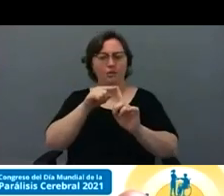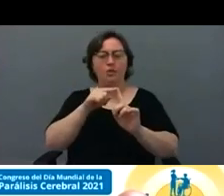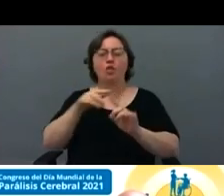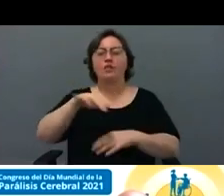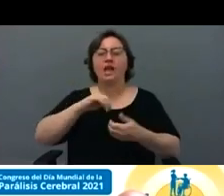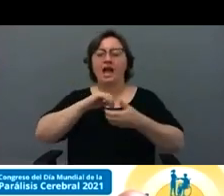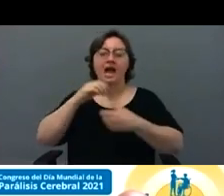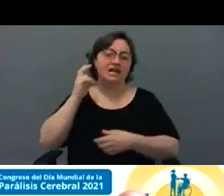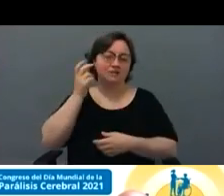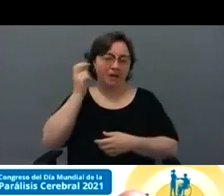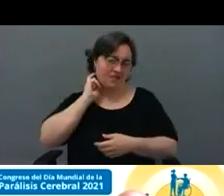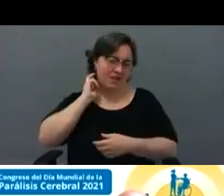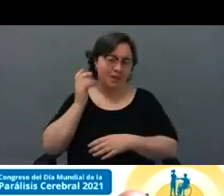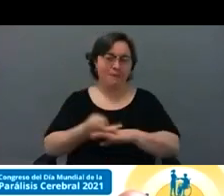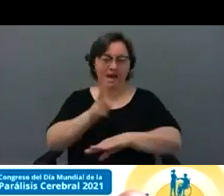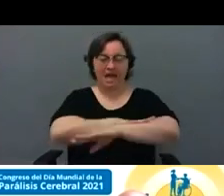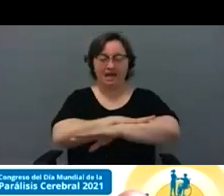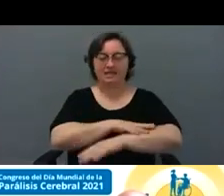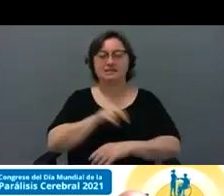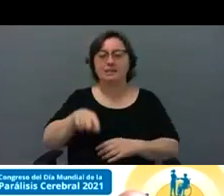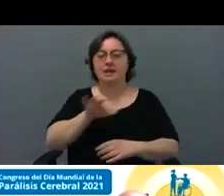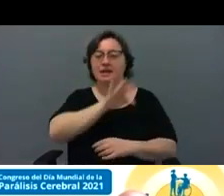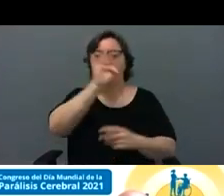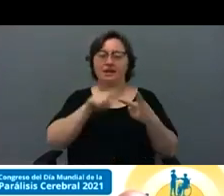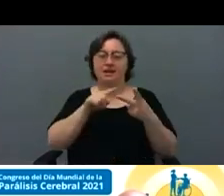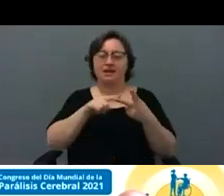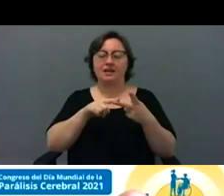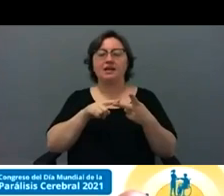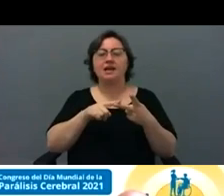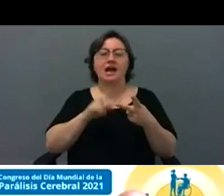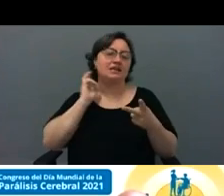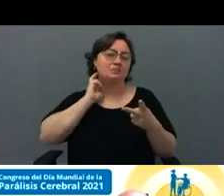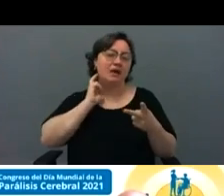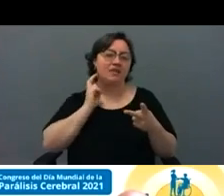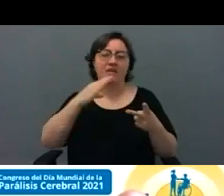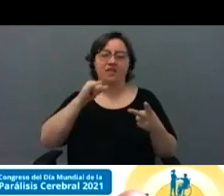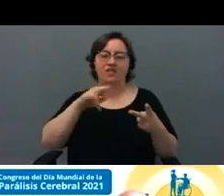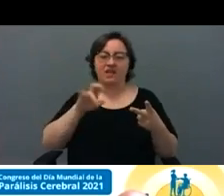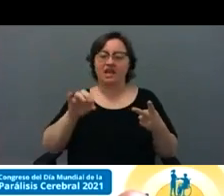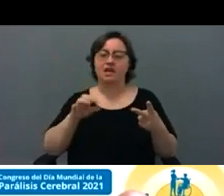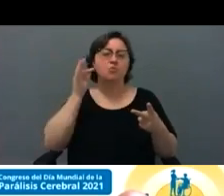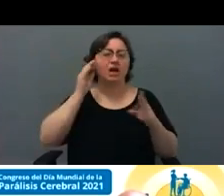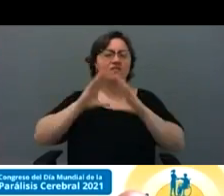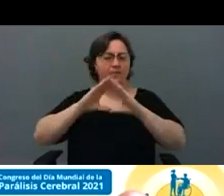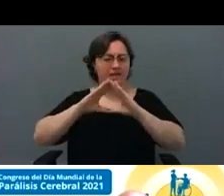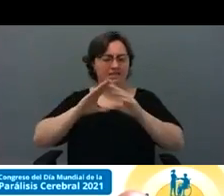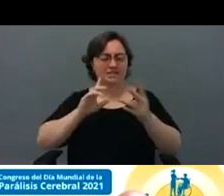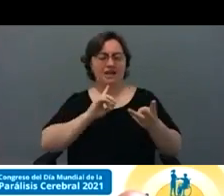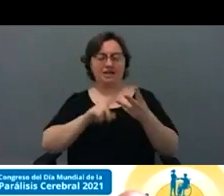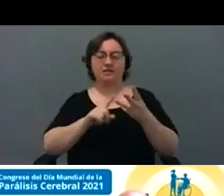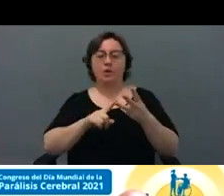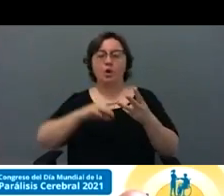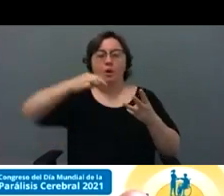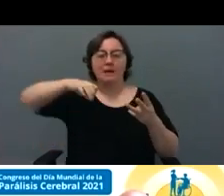Baleares. Tenemos también a Conchi desde Aspace Ciru, una mujer feminista. Tenemos a Manolo